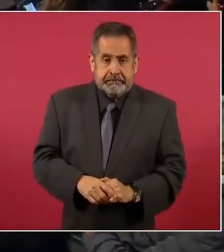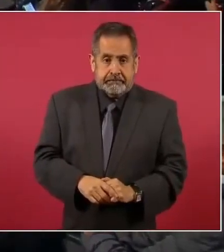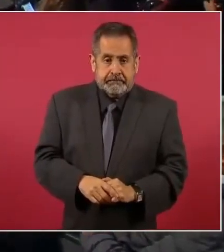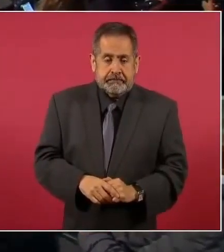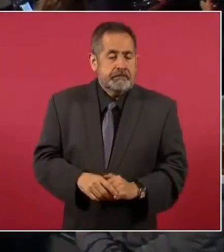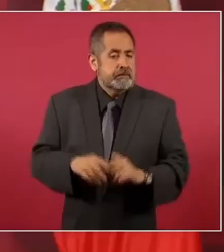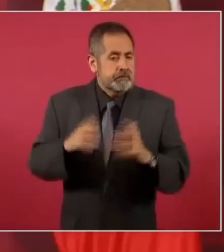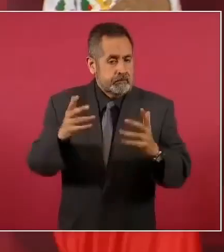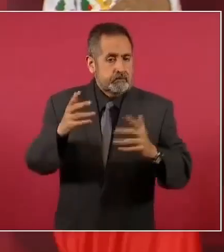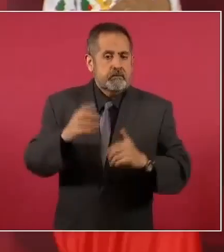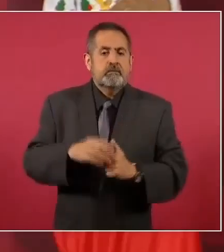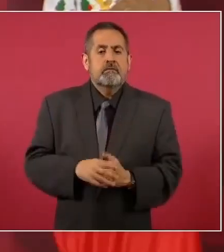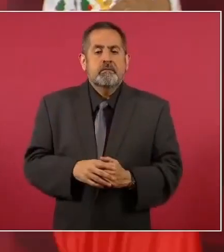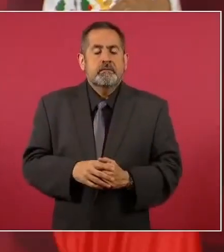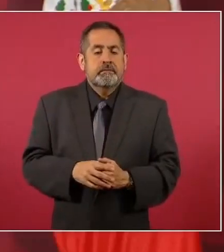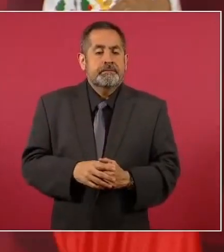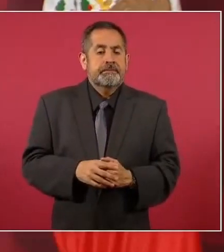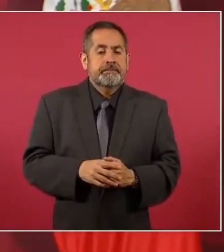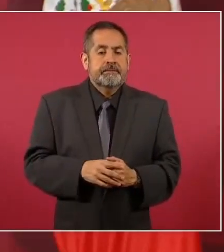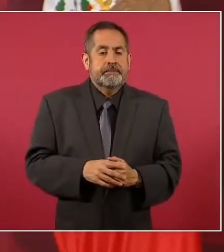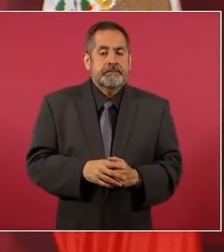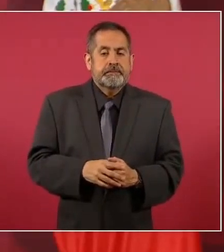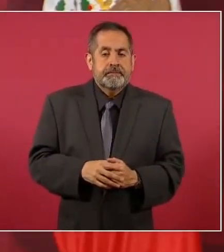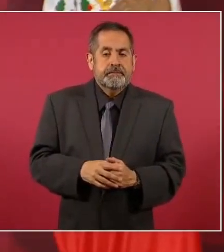Pero en general,